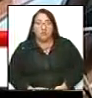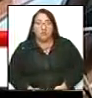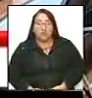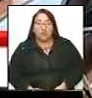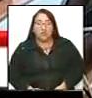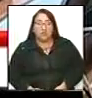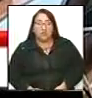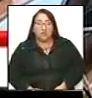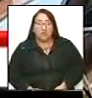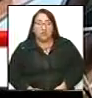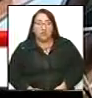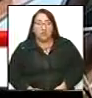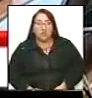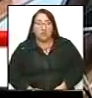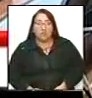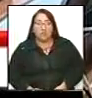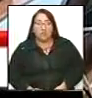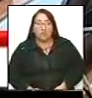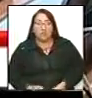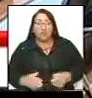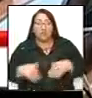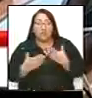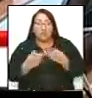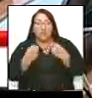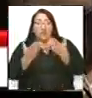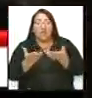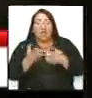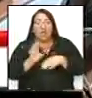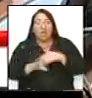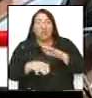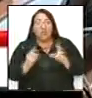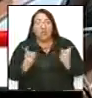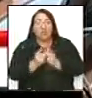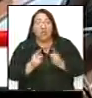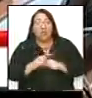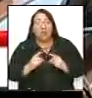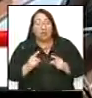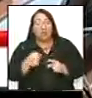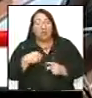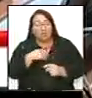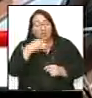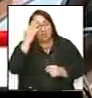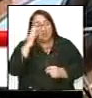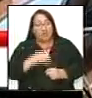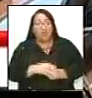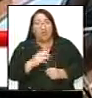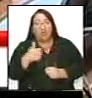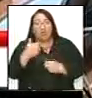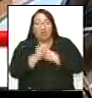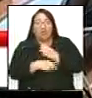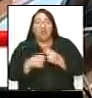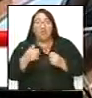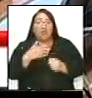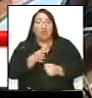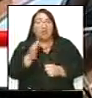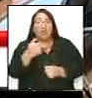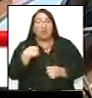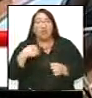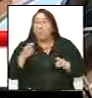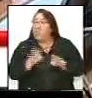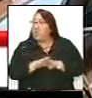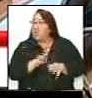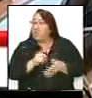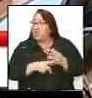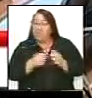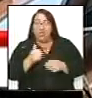concretos hacia esa democratización de la energía pero también sabemos que otros países se han recorriendo este camino y